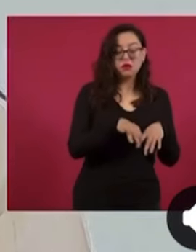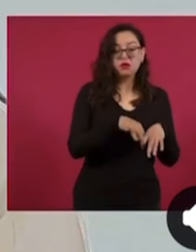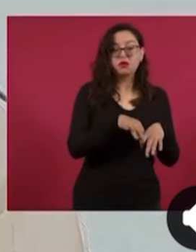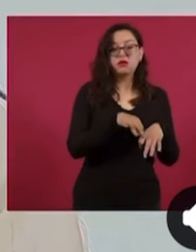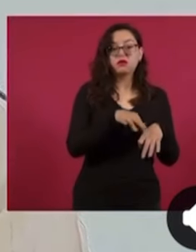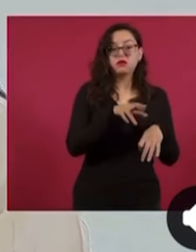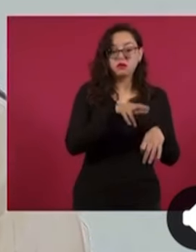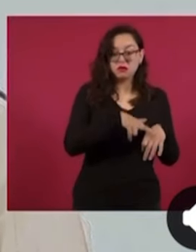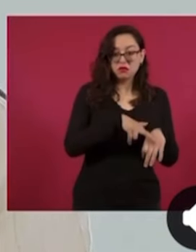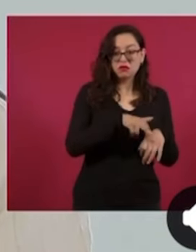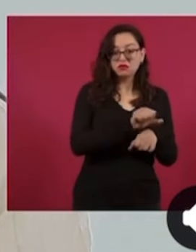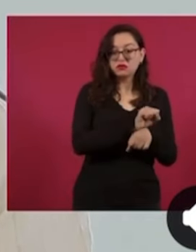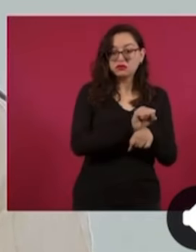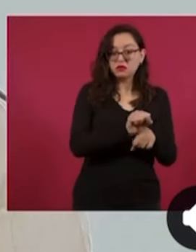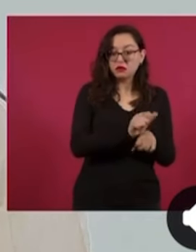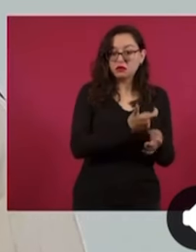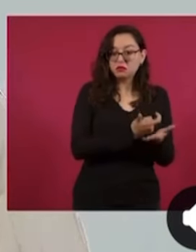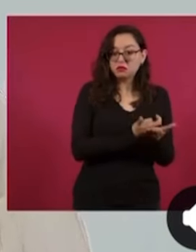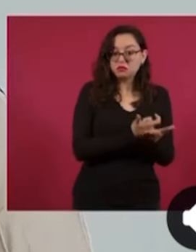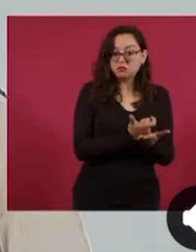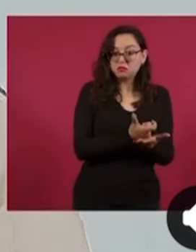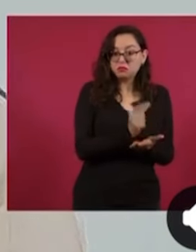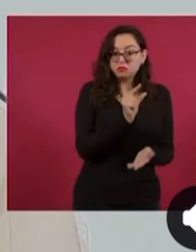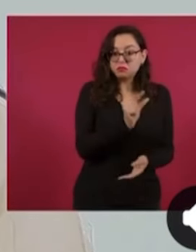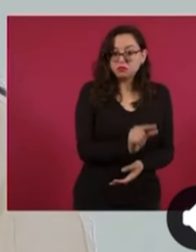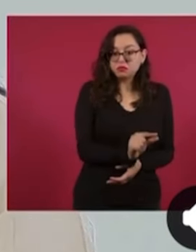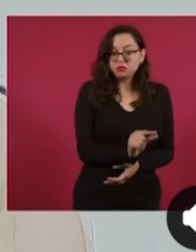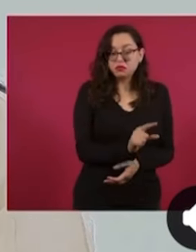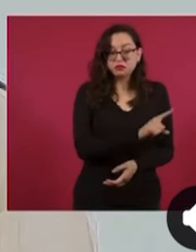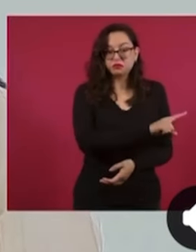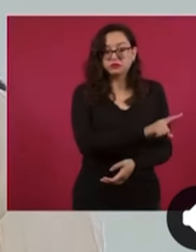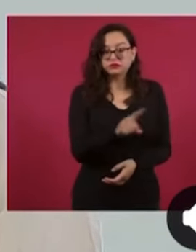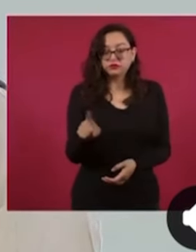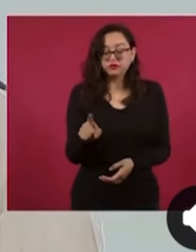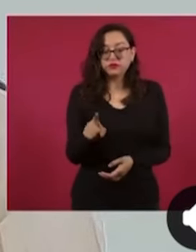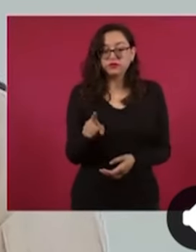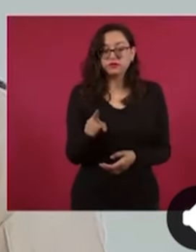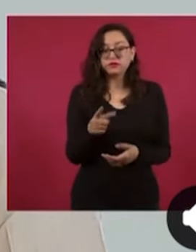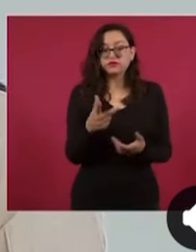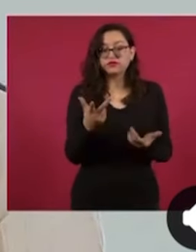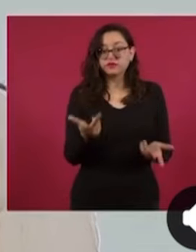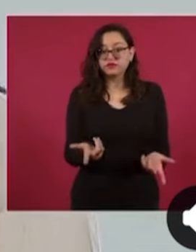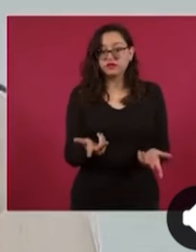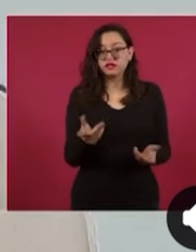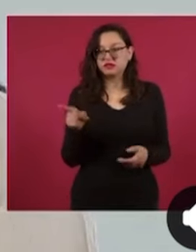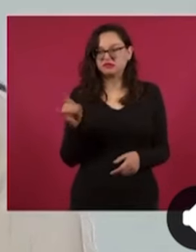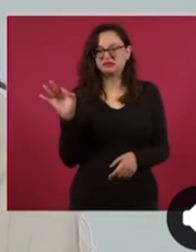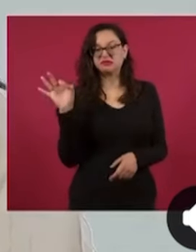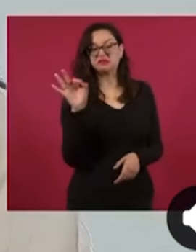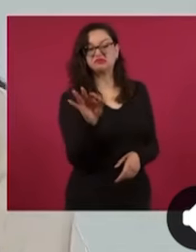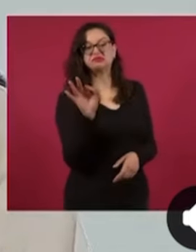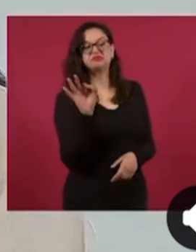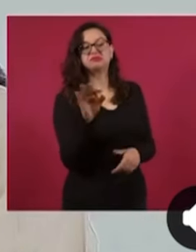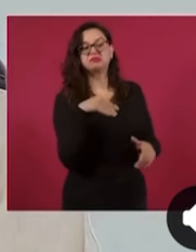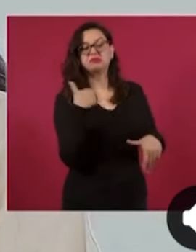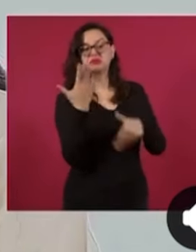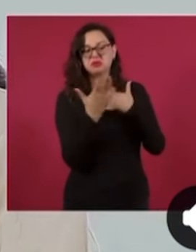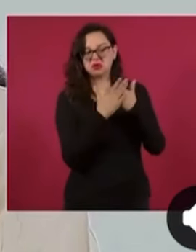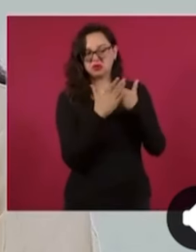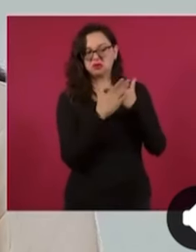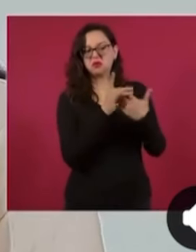a perder su trabajo o que cambie su trabajo a partir de la reforma, lo cual es absolutamente